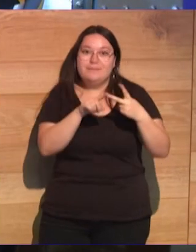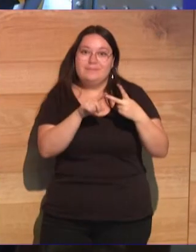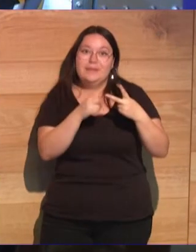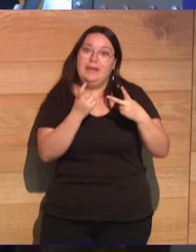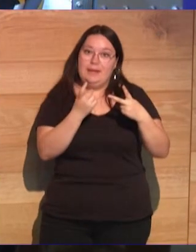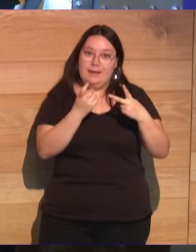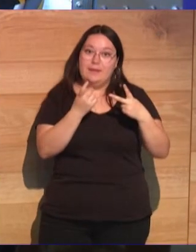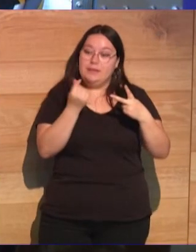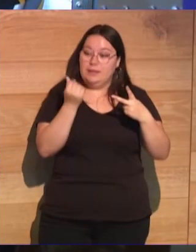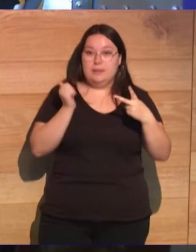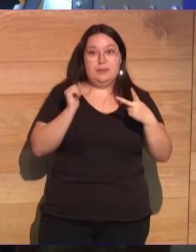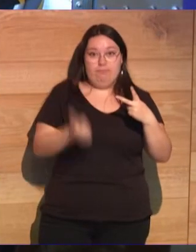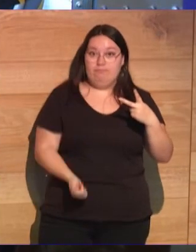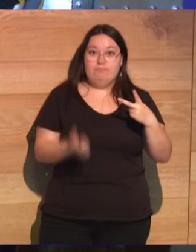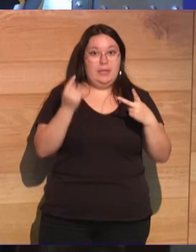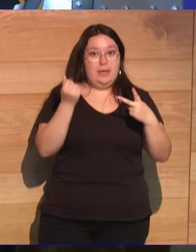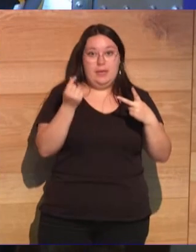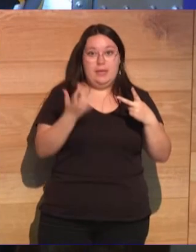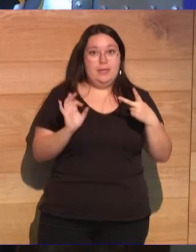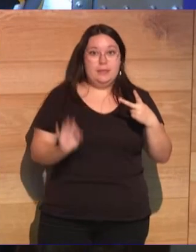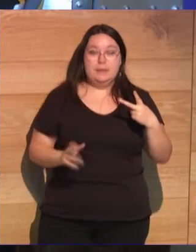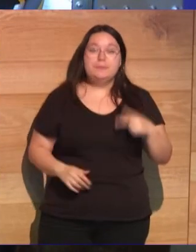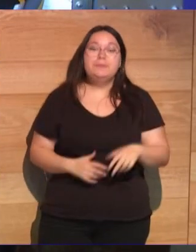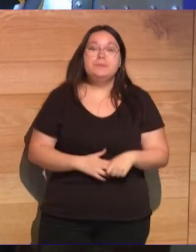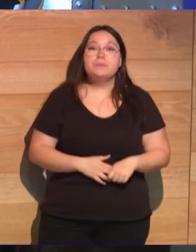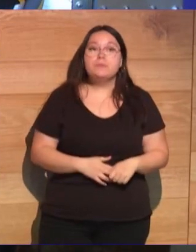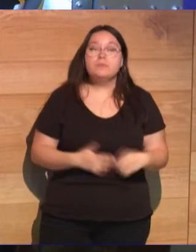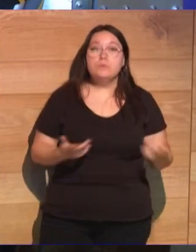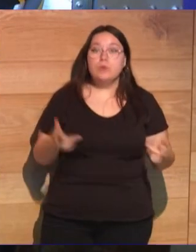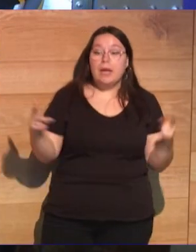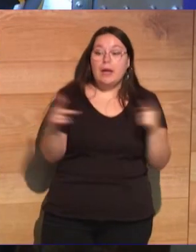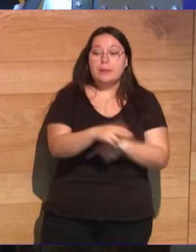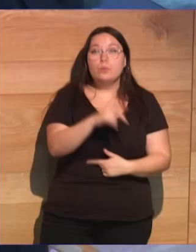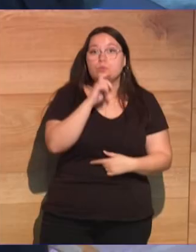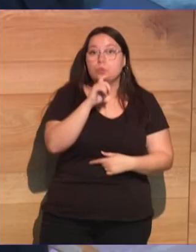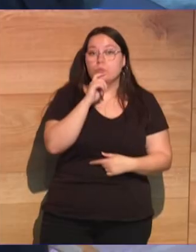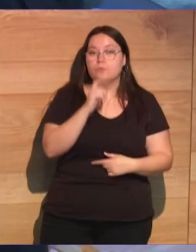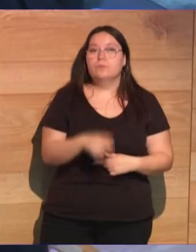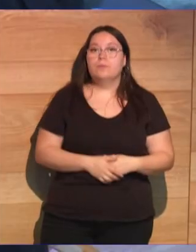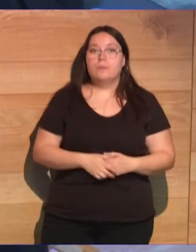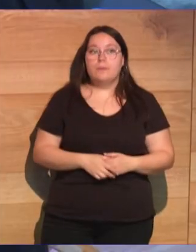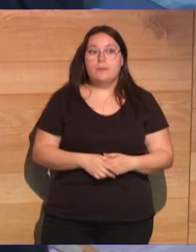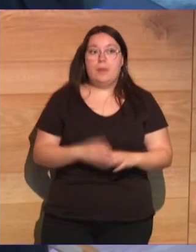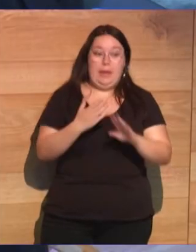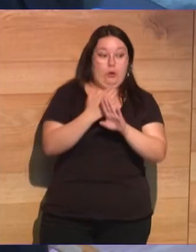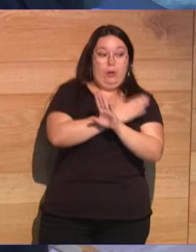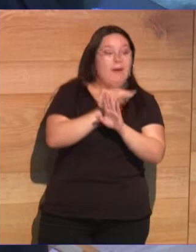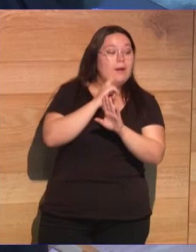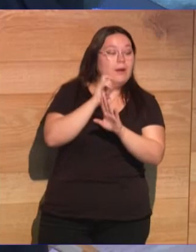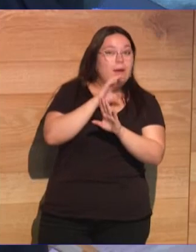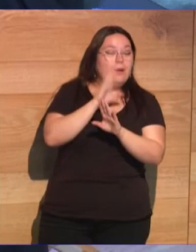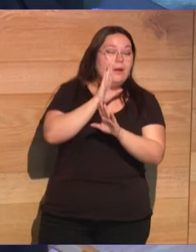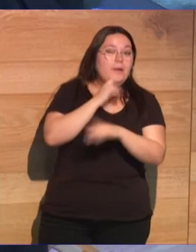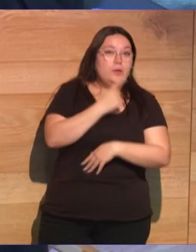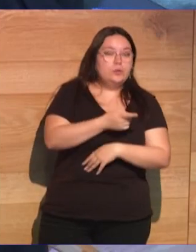necesitas riqueza, necesitas dinero. Por lo tanto, ¿cómo podemos evitarlo? Aparte de lo que he dicho antes, sí